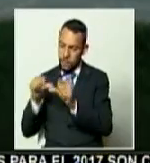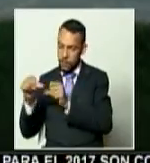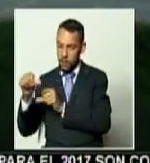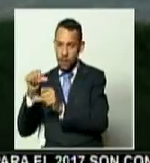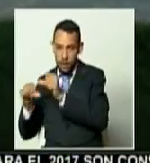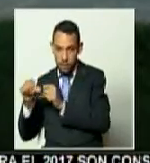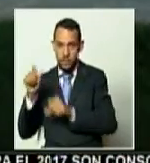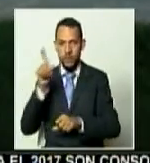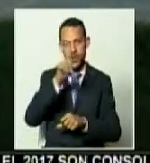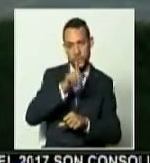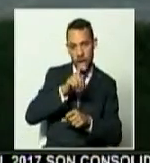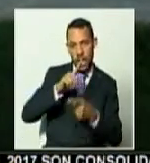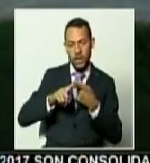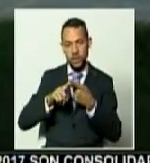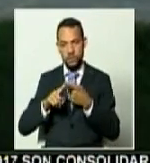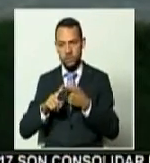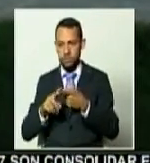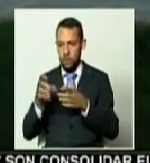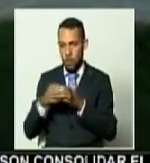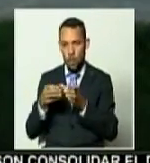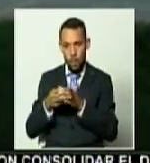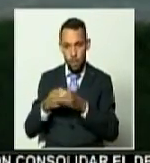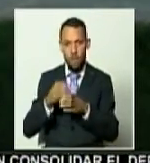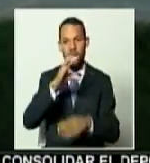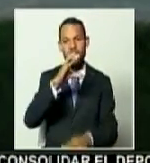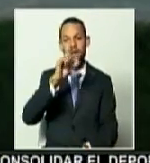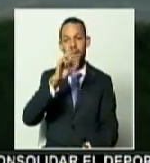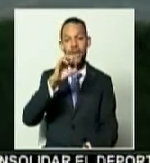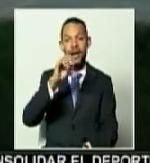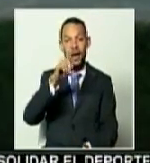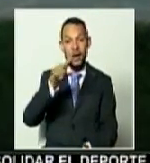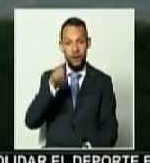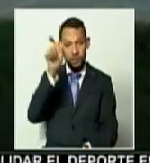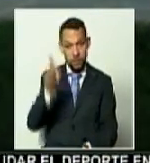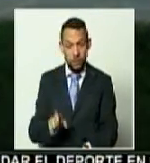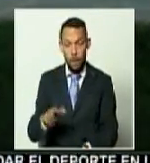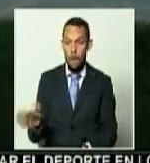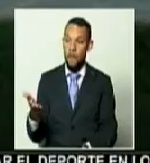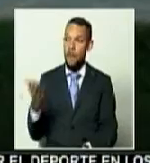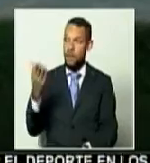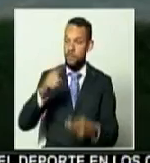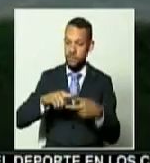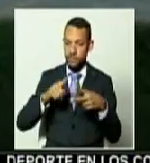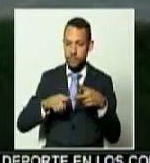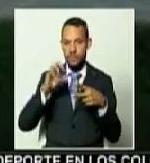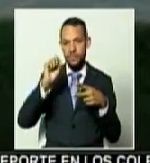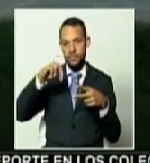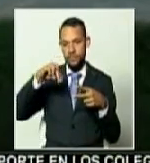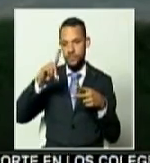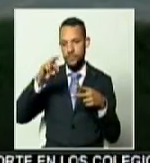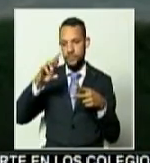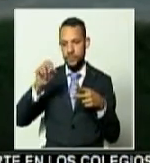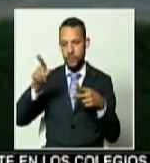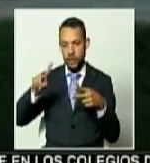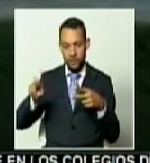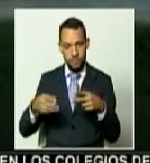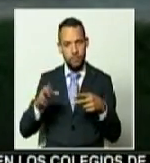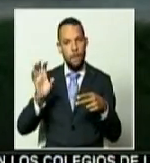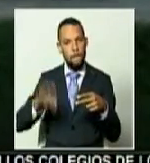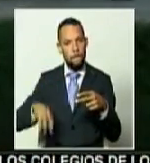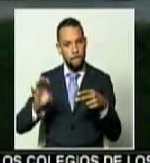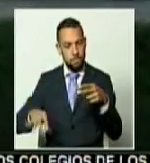el número 6, Carlos Gutiérrez, él fue muy importante para nosotros, también Andrés Reales y en sí en todo el equipo,